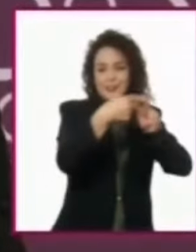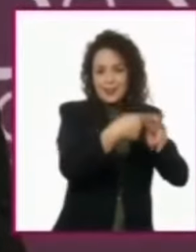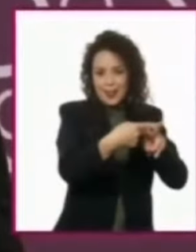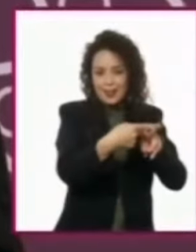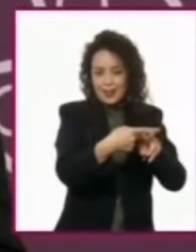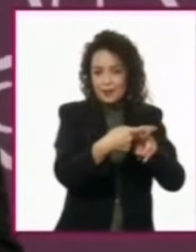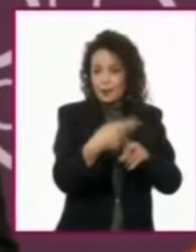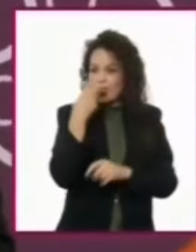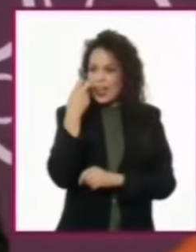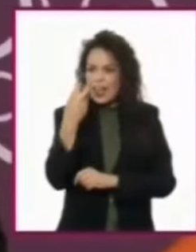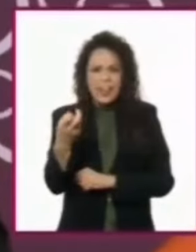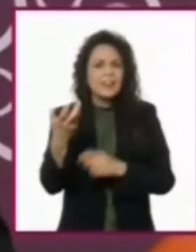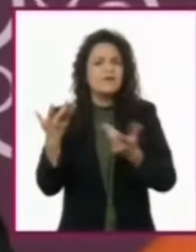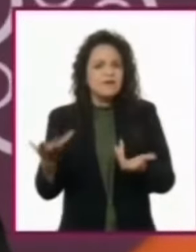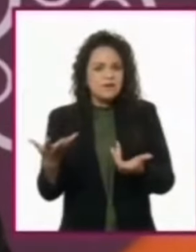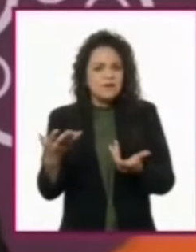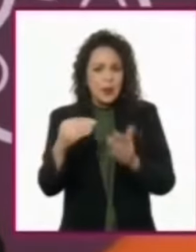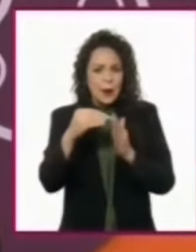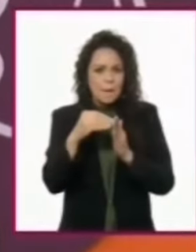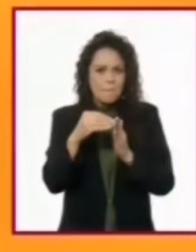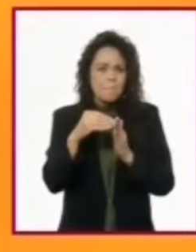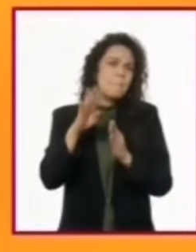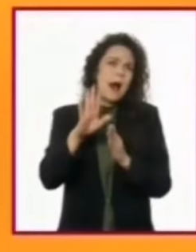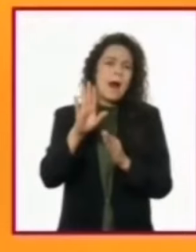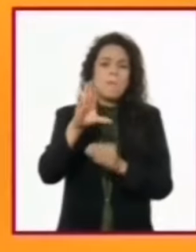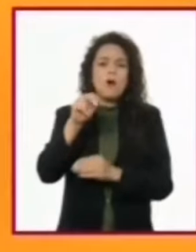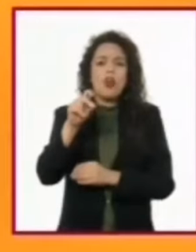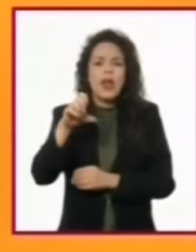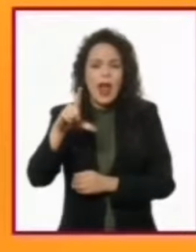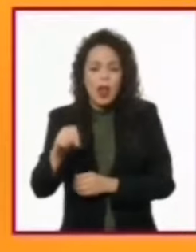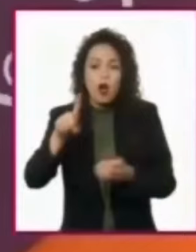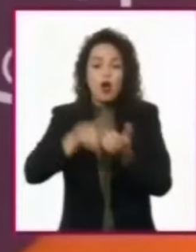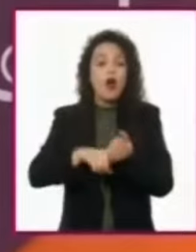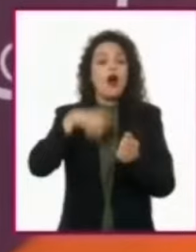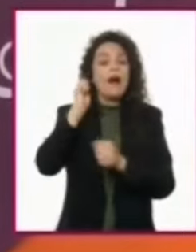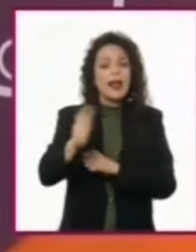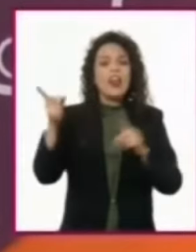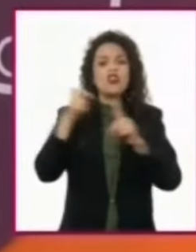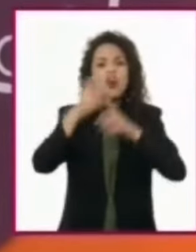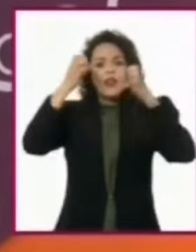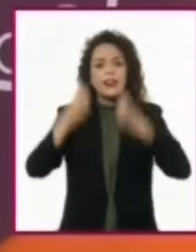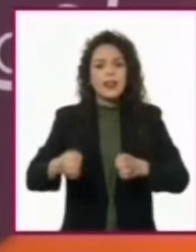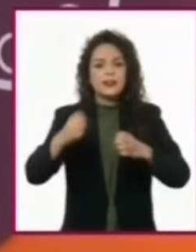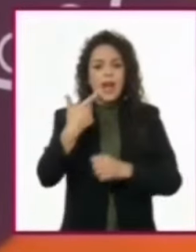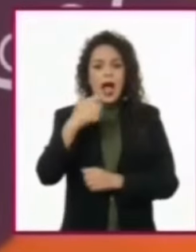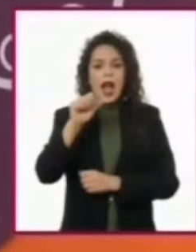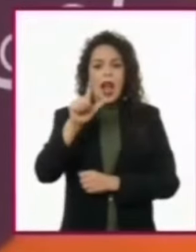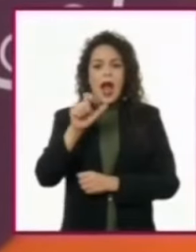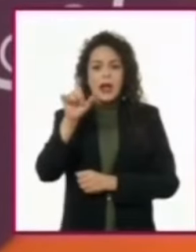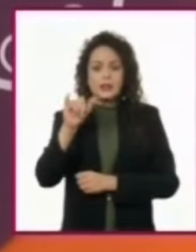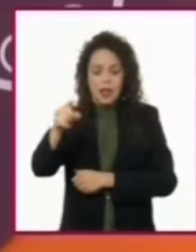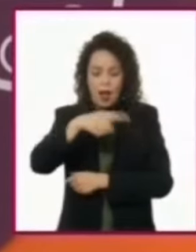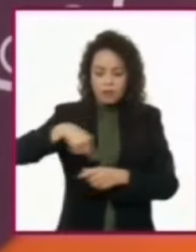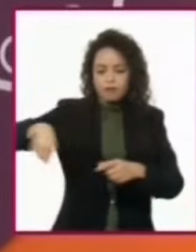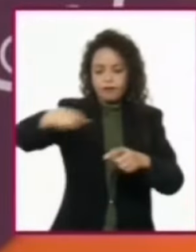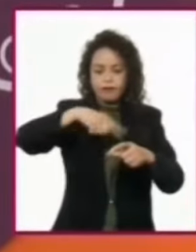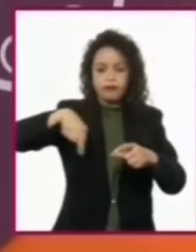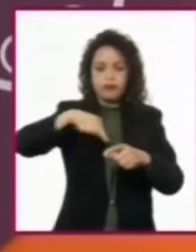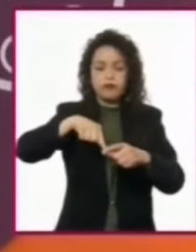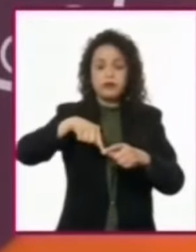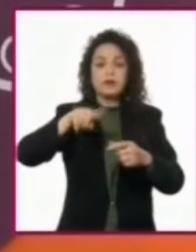de este modelo es que la localización de las galaxias indica áreas de alta densidad del